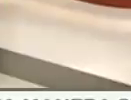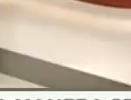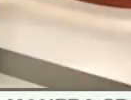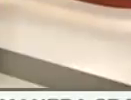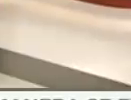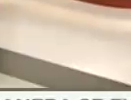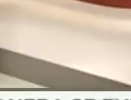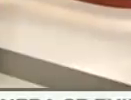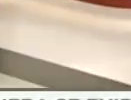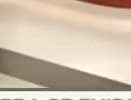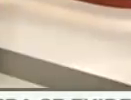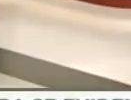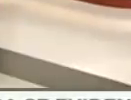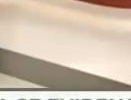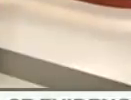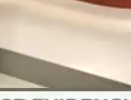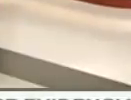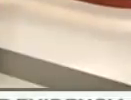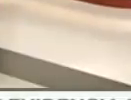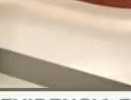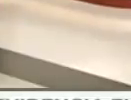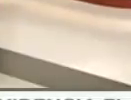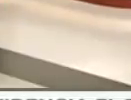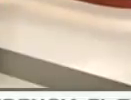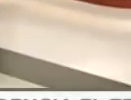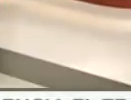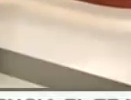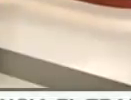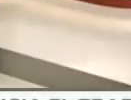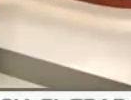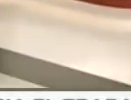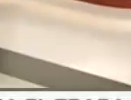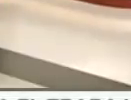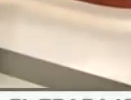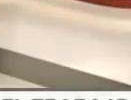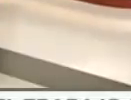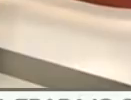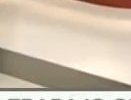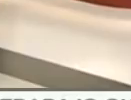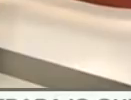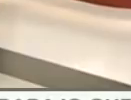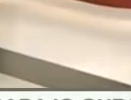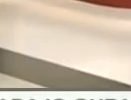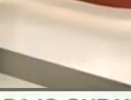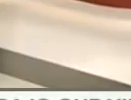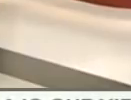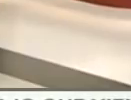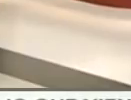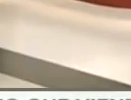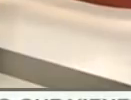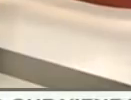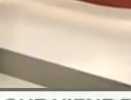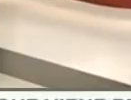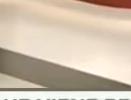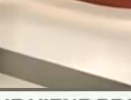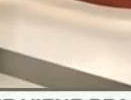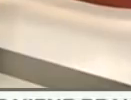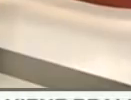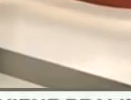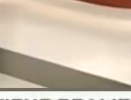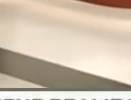precisamente hasta ahora como cada domingo arranca la actividad presidencial del balance del 19 presidente feliz